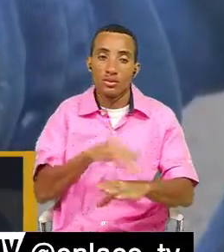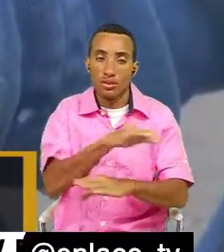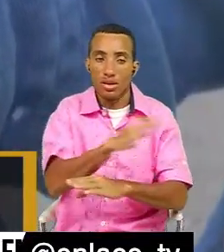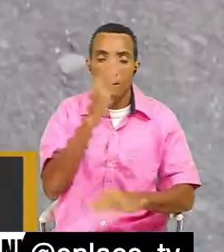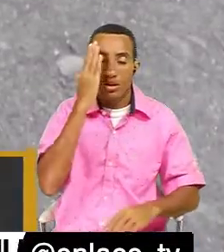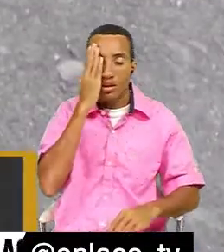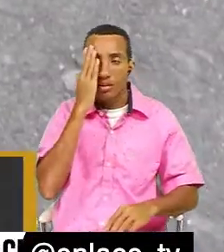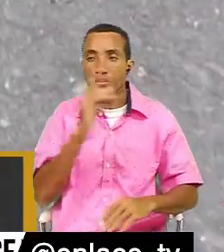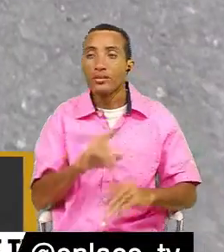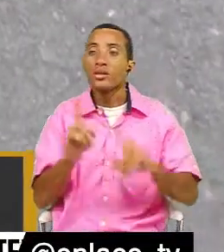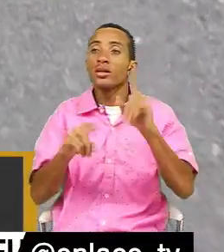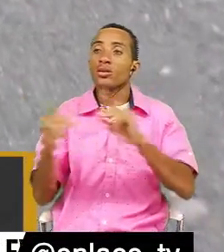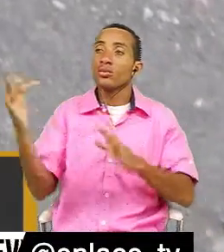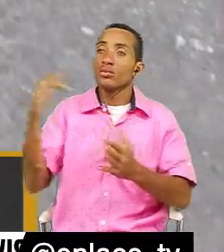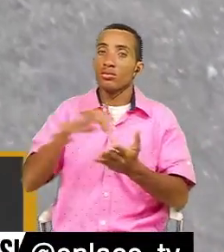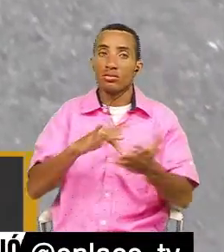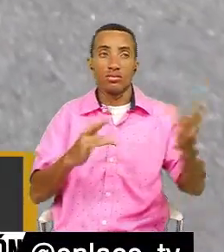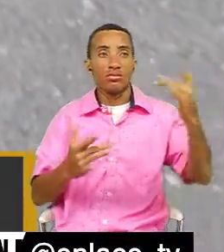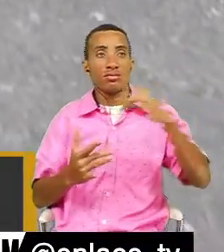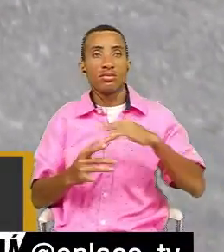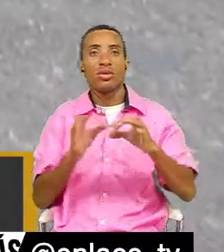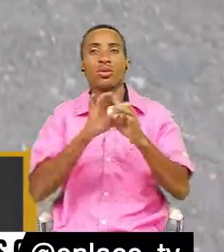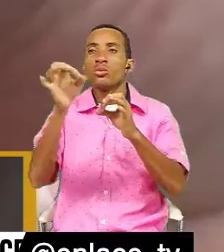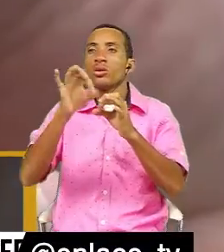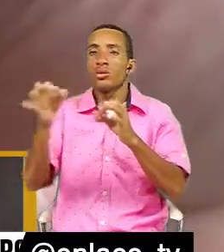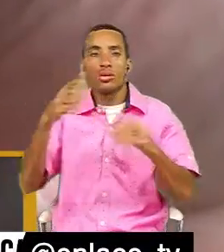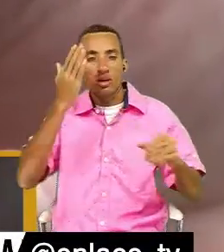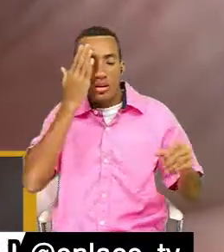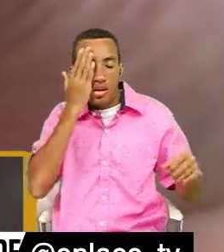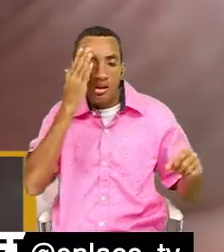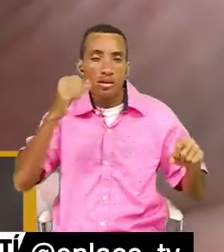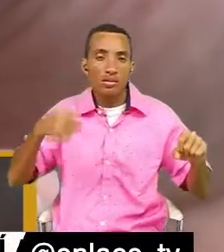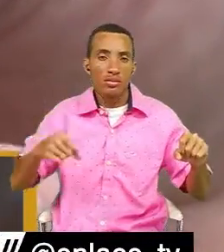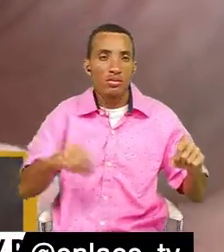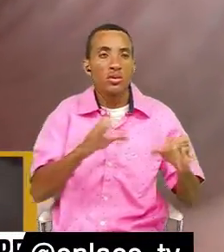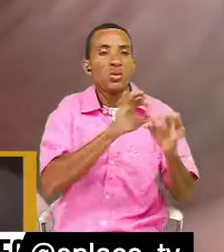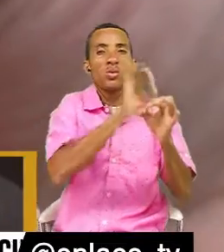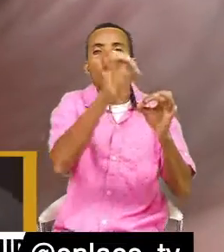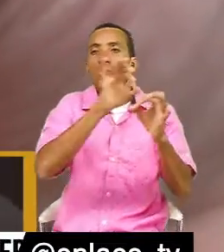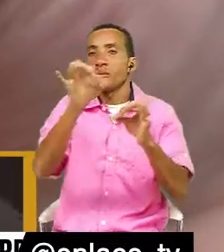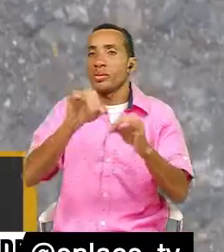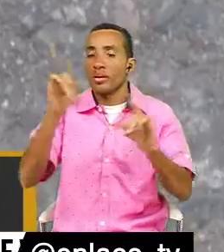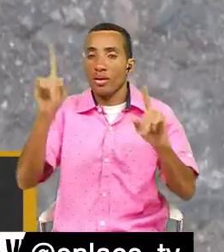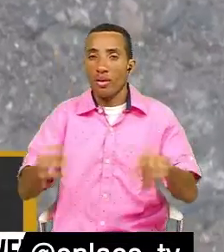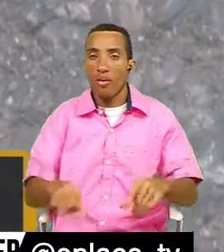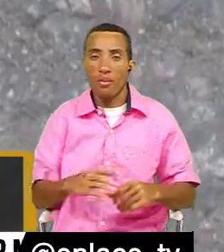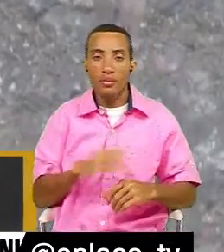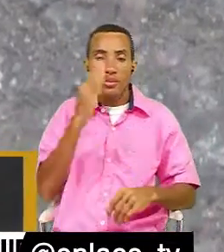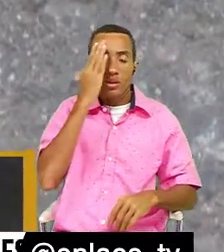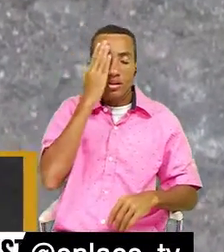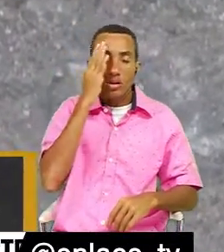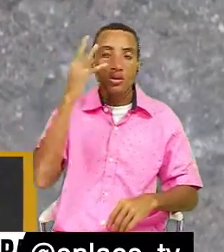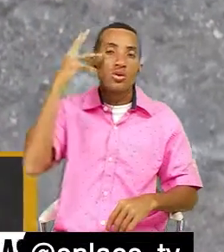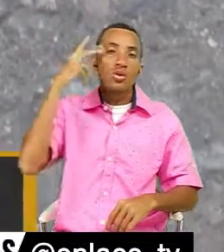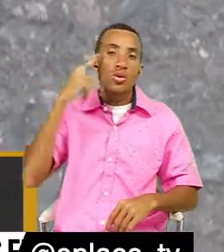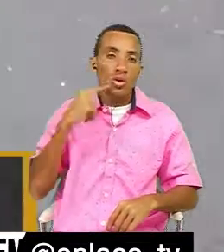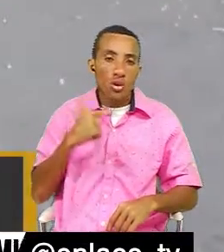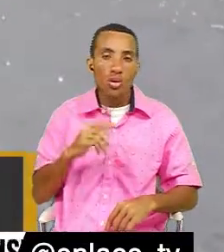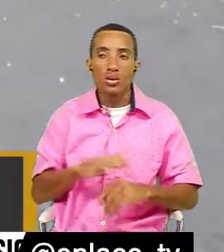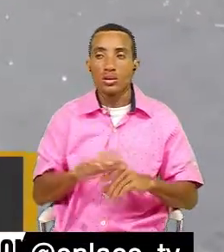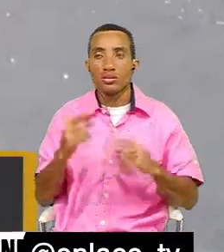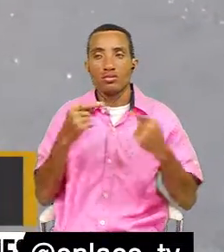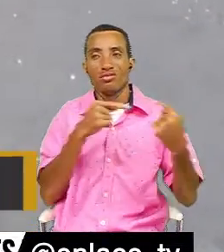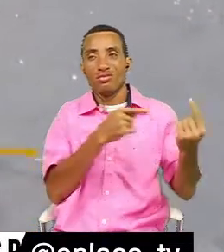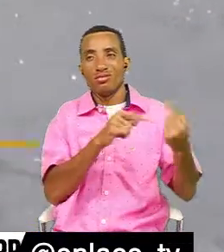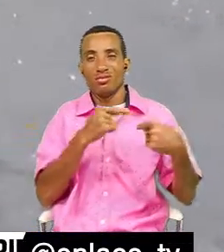Bermeja llegan transportadores informales de poblaciones vecinas. Asimismo, los transportadores informales aseveraron que a diario se presentan roces